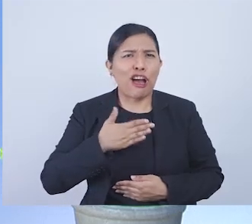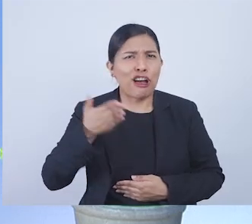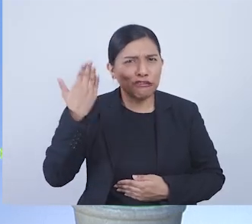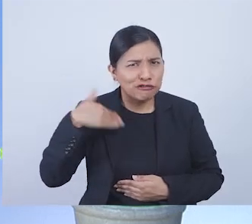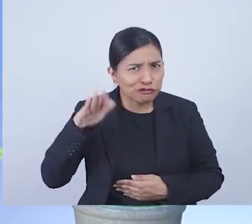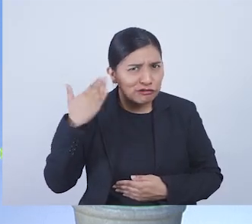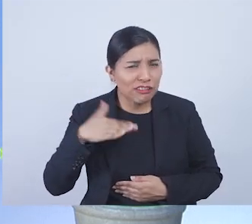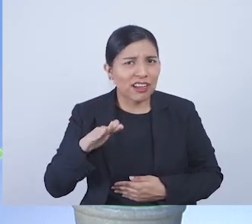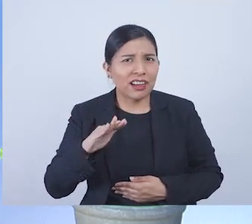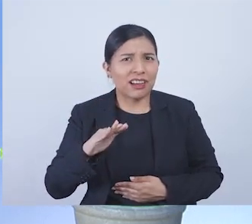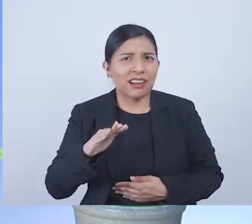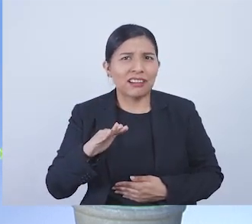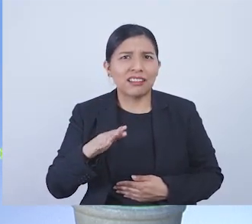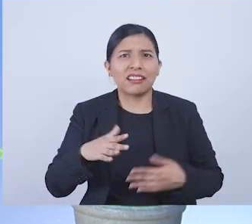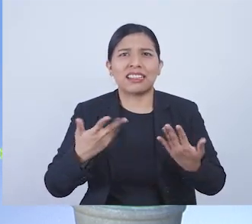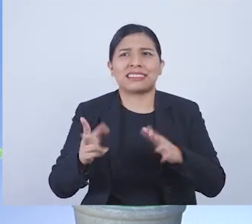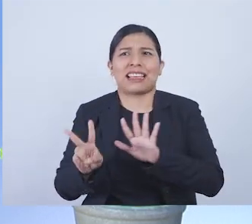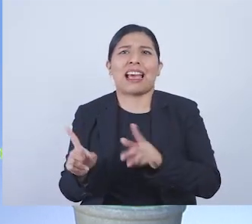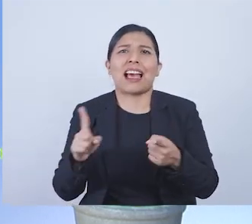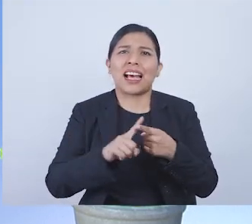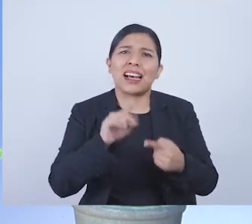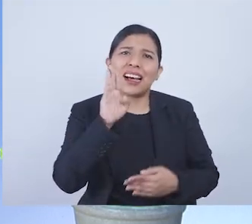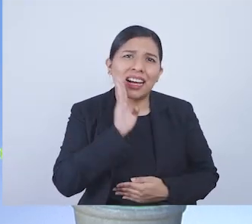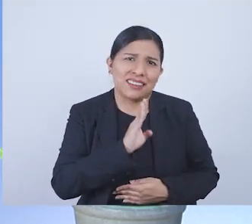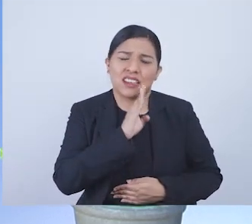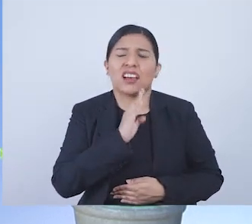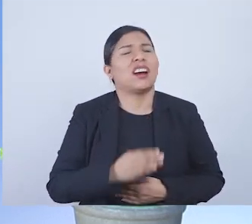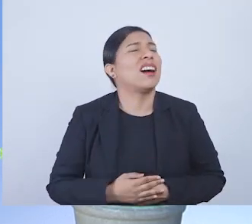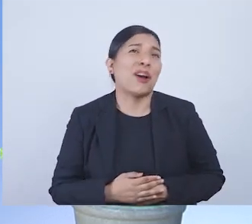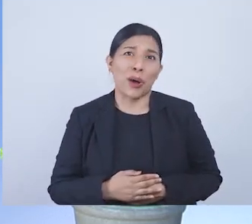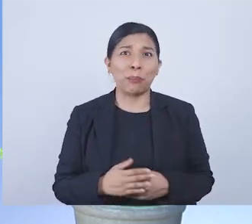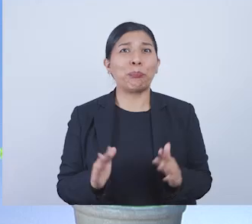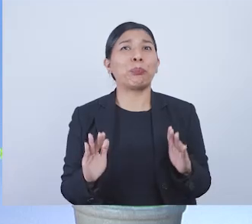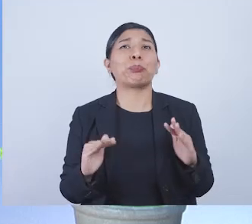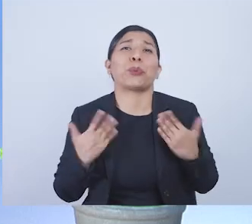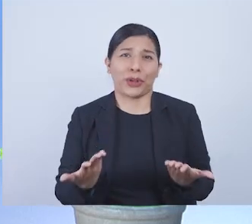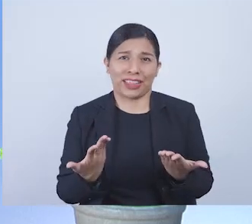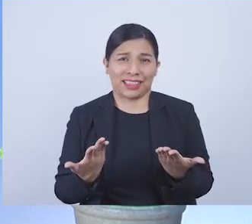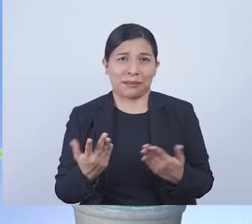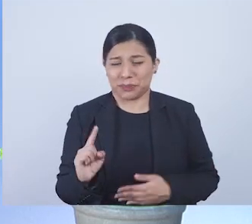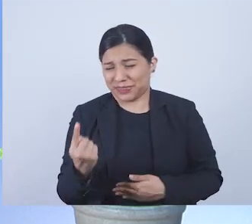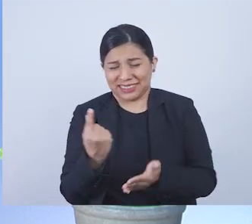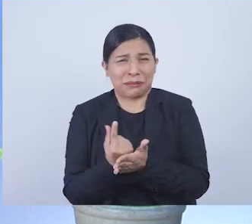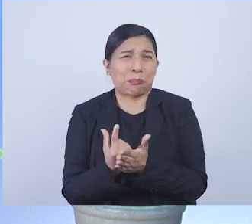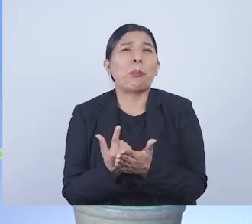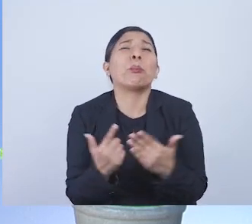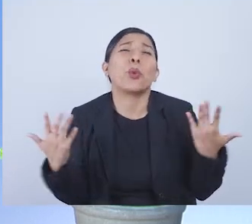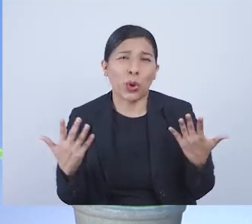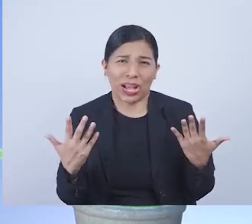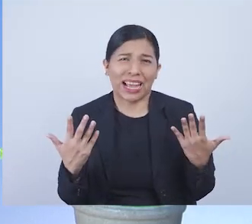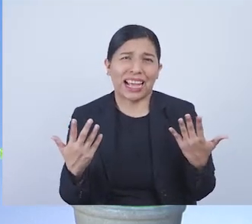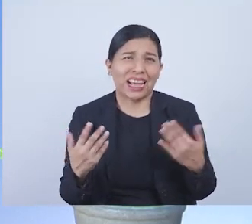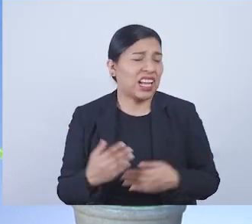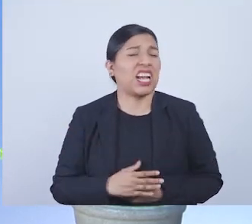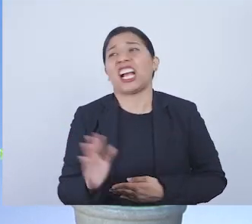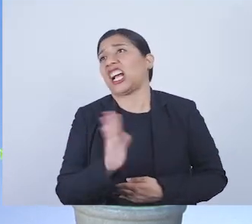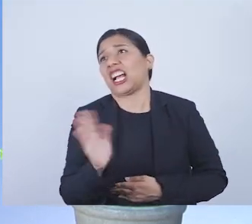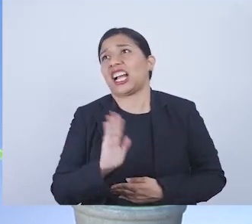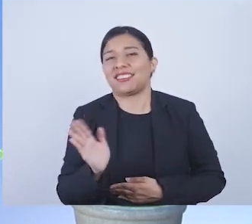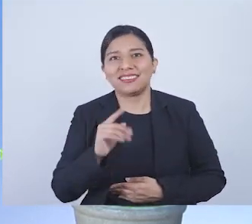ciclo y bachillerato nos decían, ¿por qué tenemos que trabajar con primer grado? Les cuento una